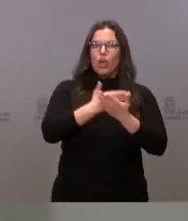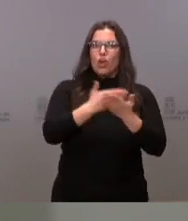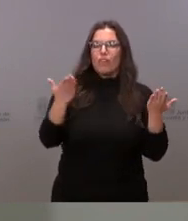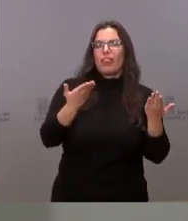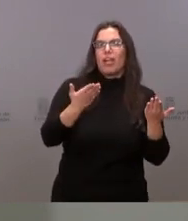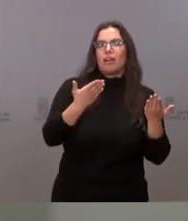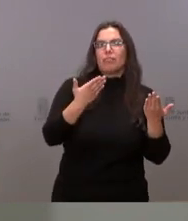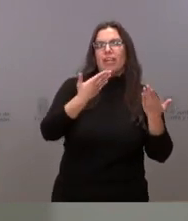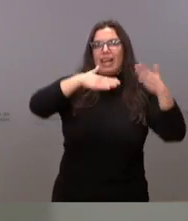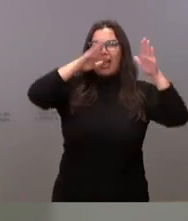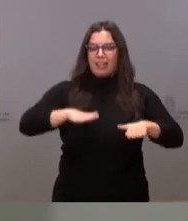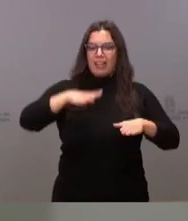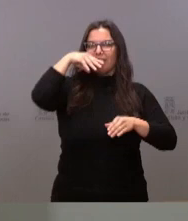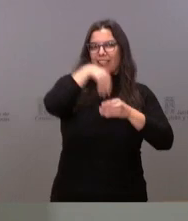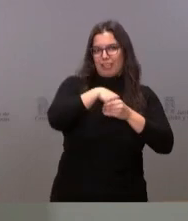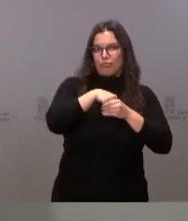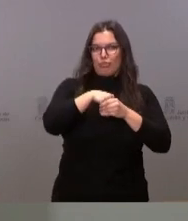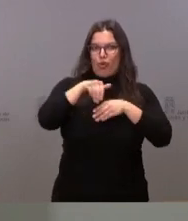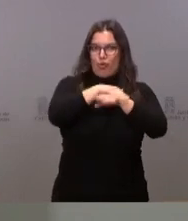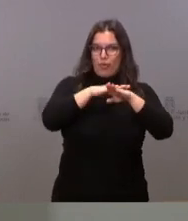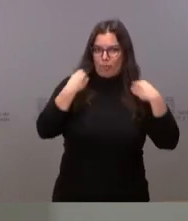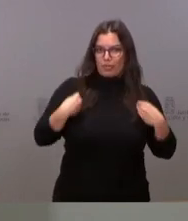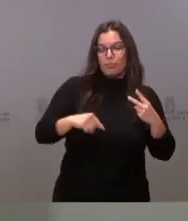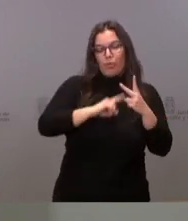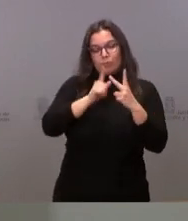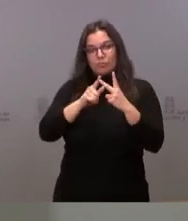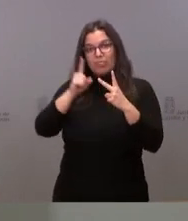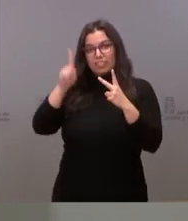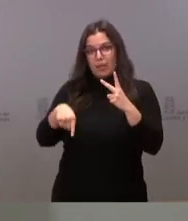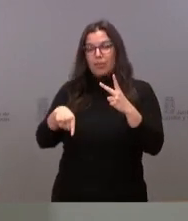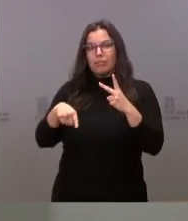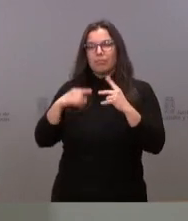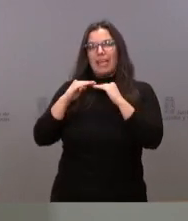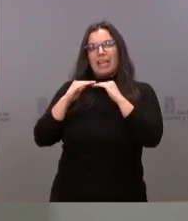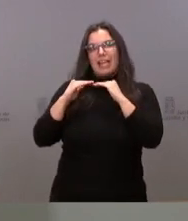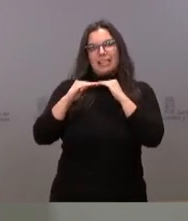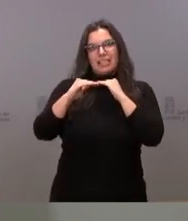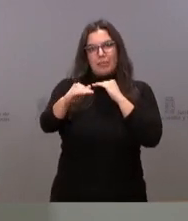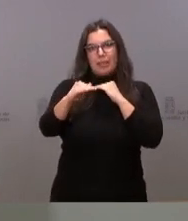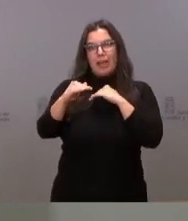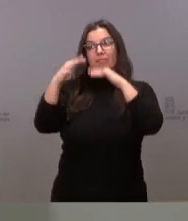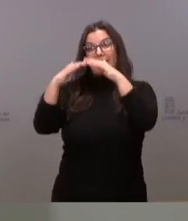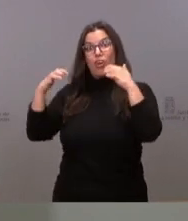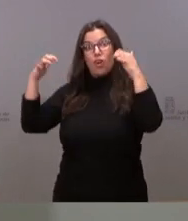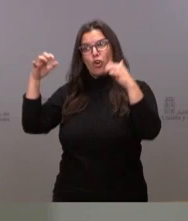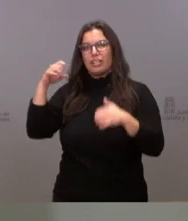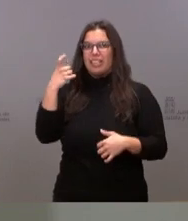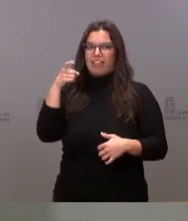lealtad entre sus miembros. Y por otro, sustento y estabilidad en las Cortes de Castilla y